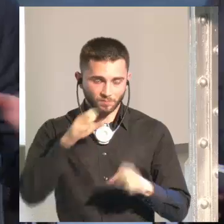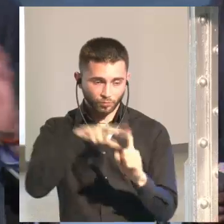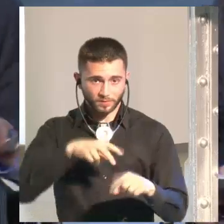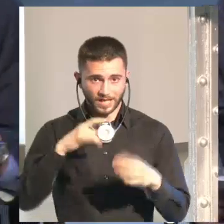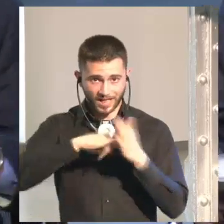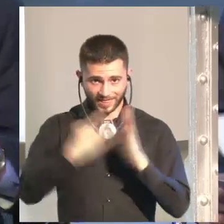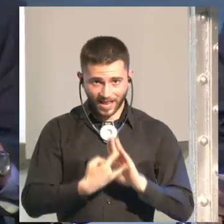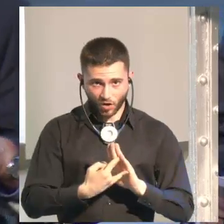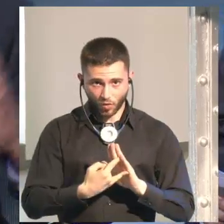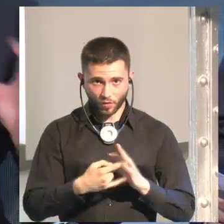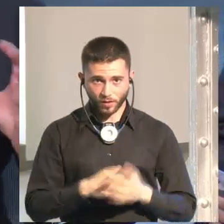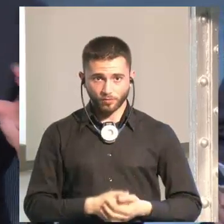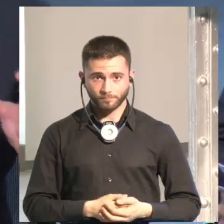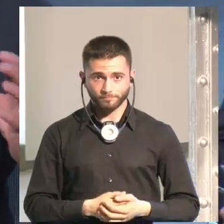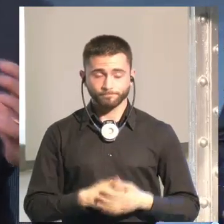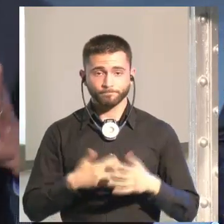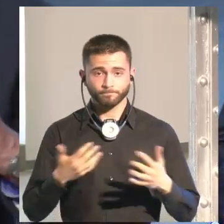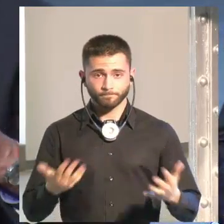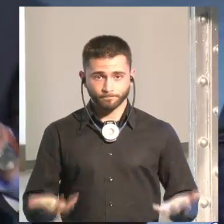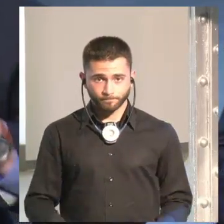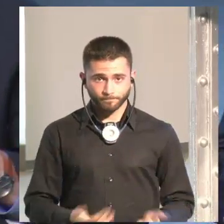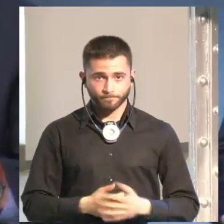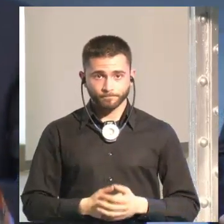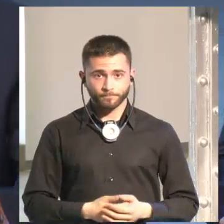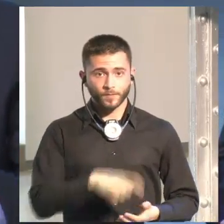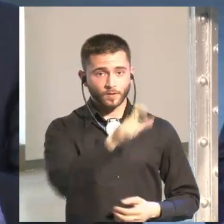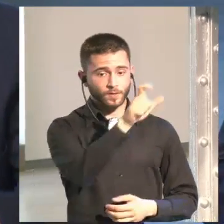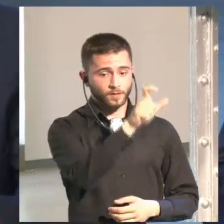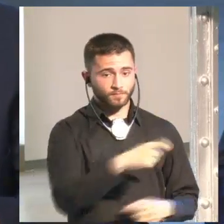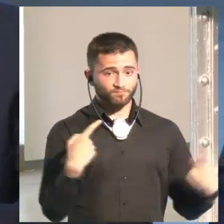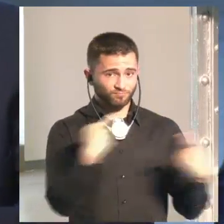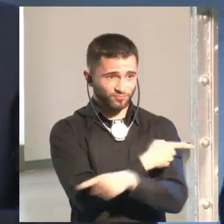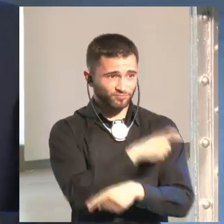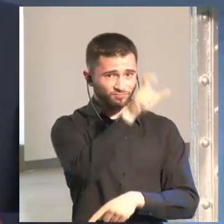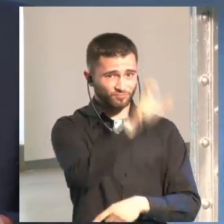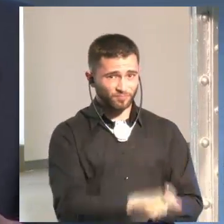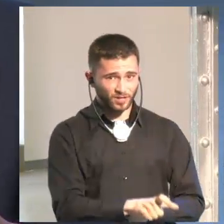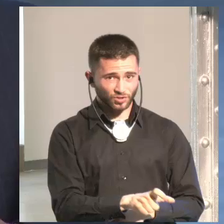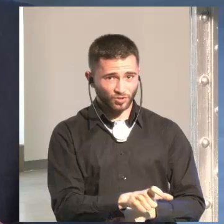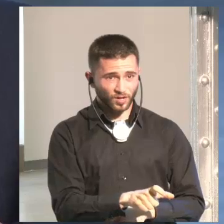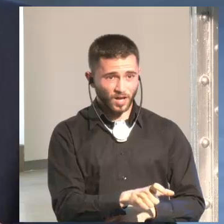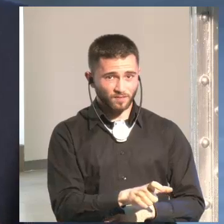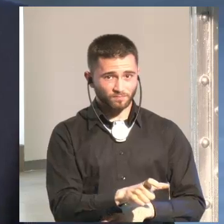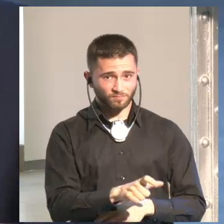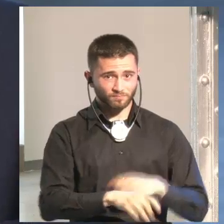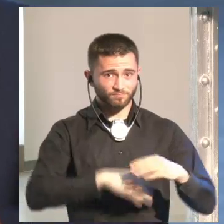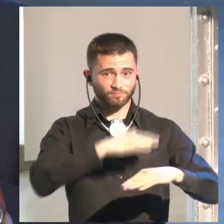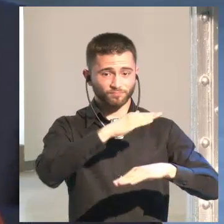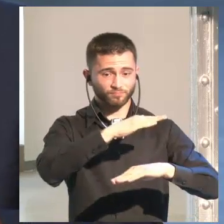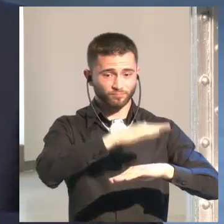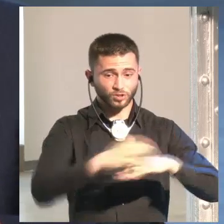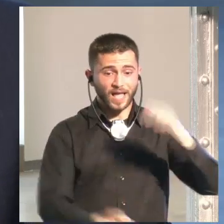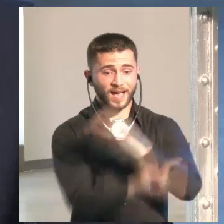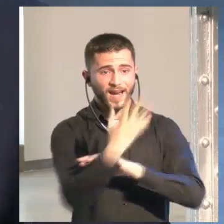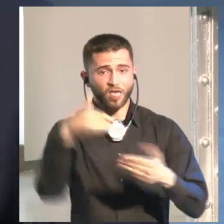tecnológico. Volvemos a esa dicotomía entre la persona que sobre la que se monta el creador de contenido